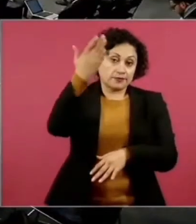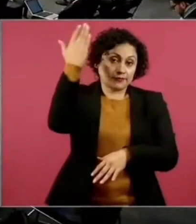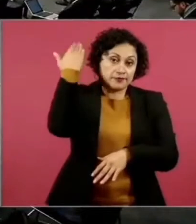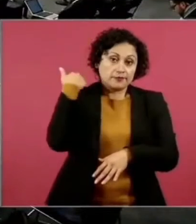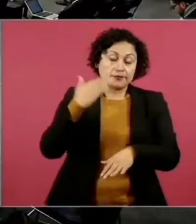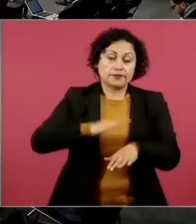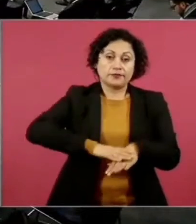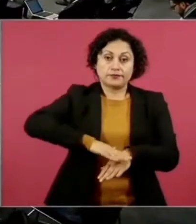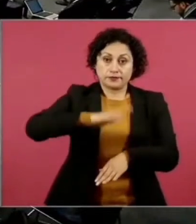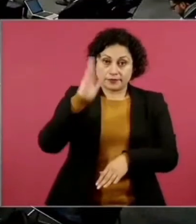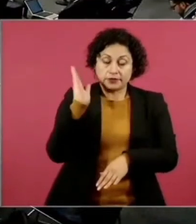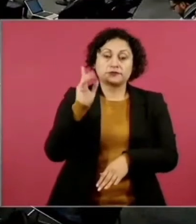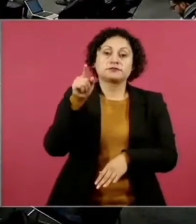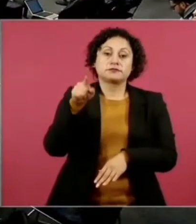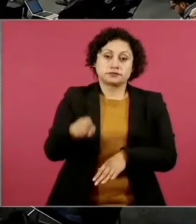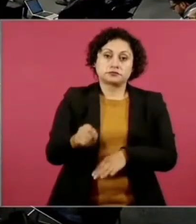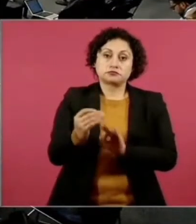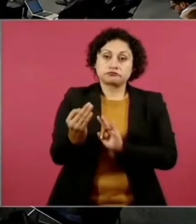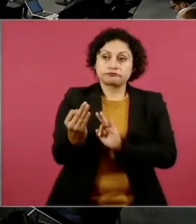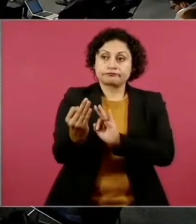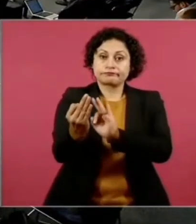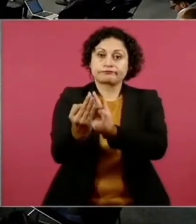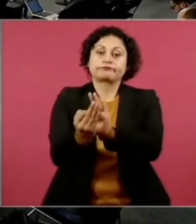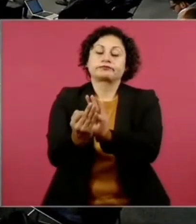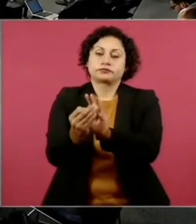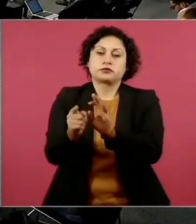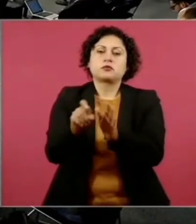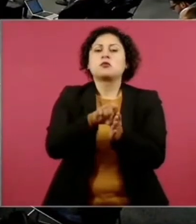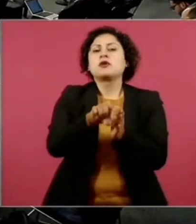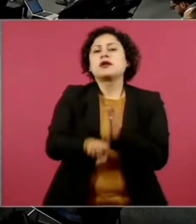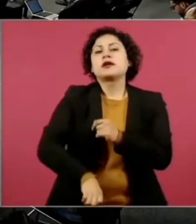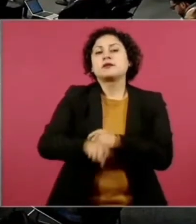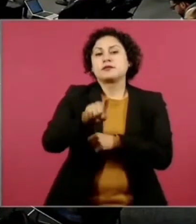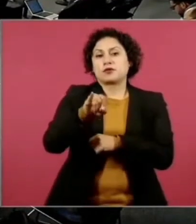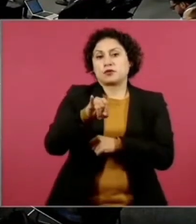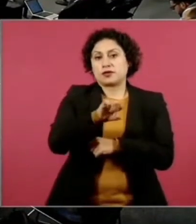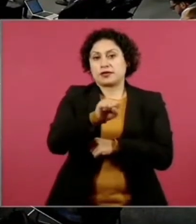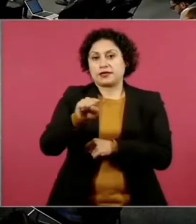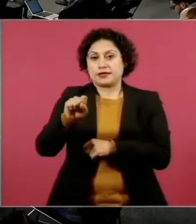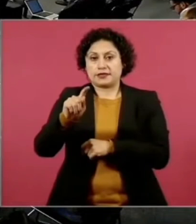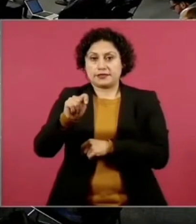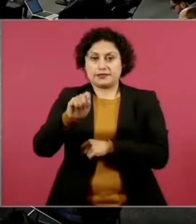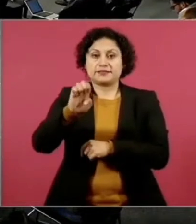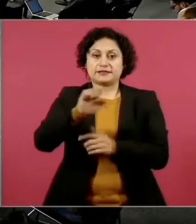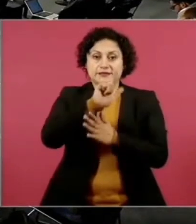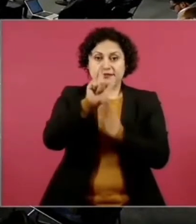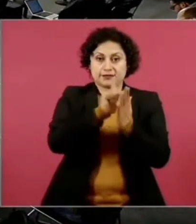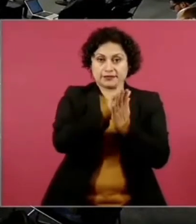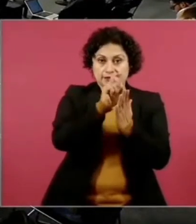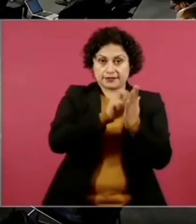más plazo en la del ISSSTE. Esa fue con Calderón,